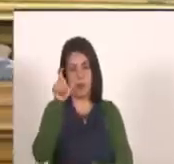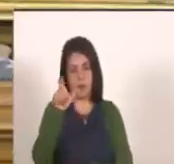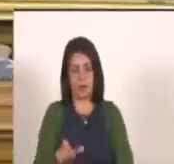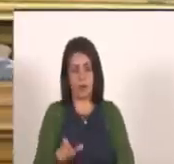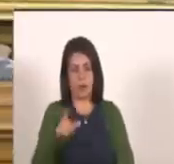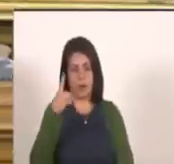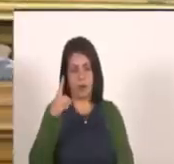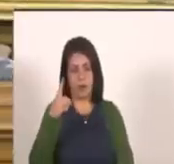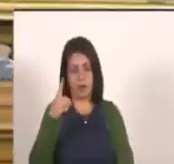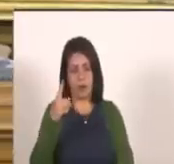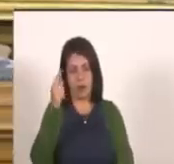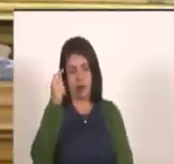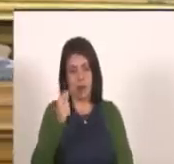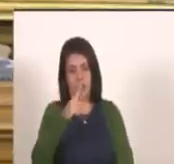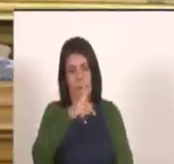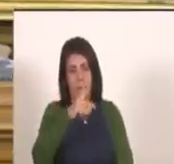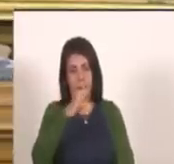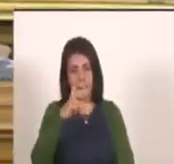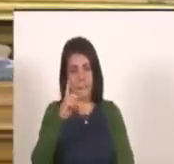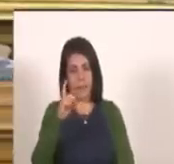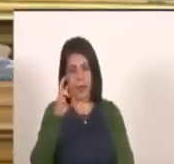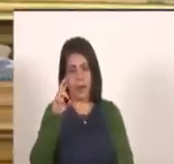palabra al diputado Pedro Lander.